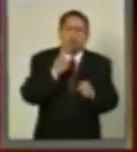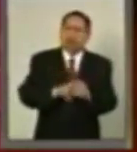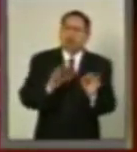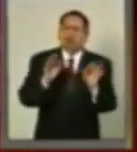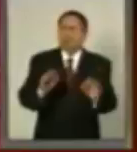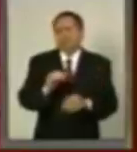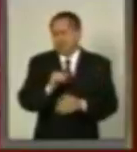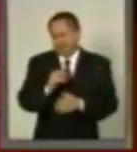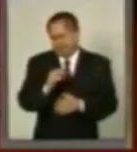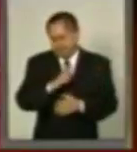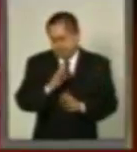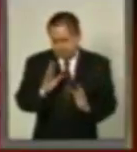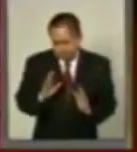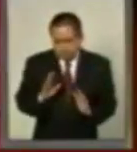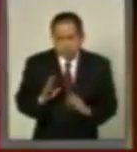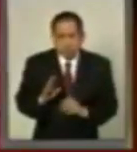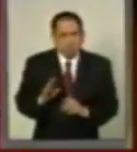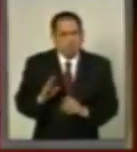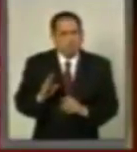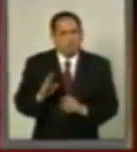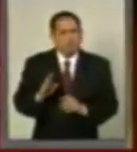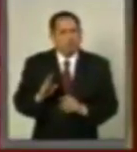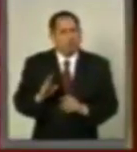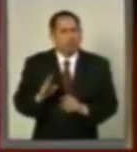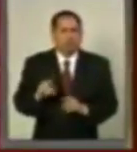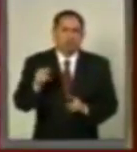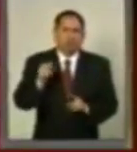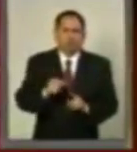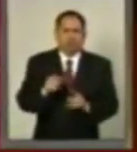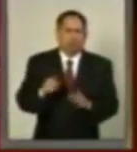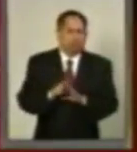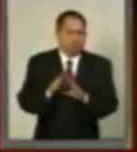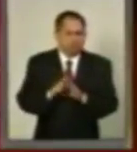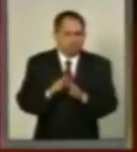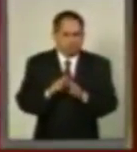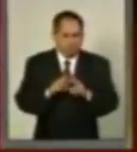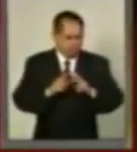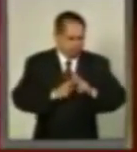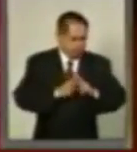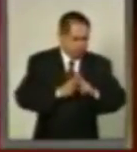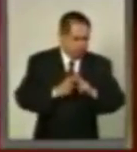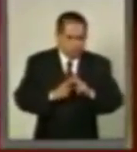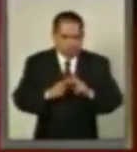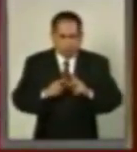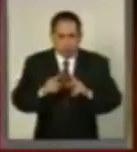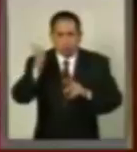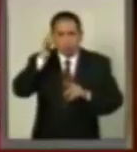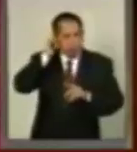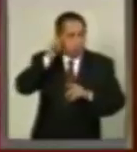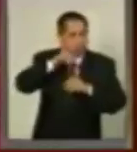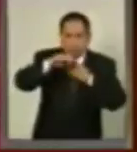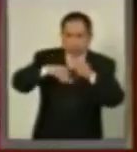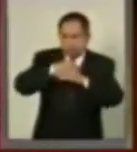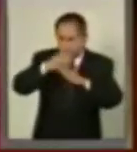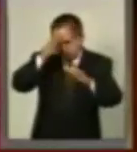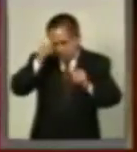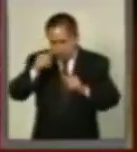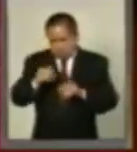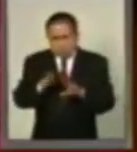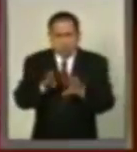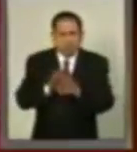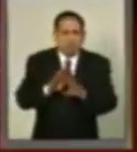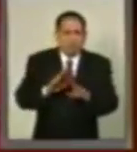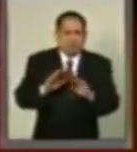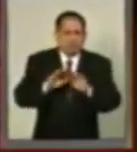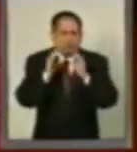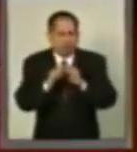refiero a que la medición, en la medición todos estuviéramos de acuerdo, de cualquier tipo,